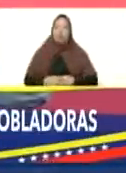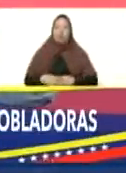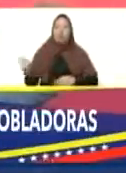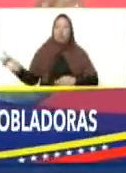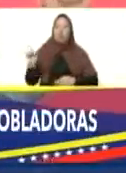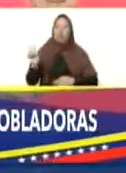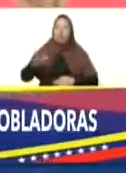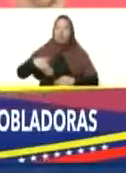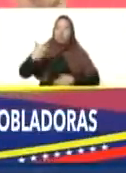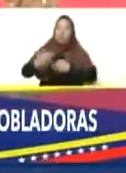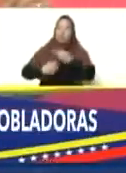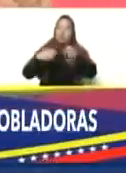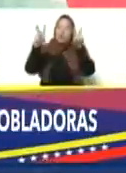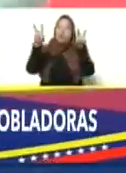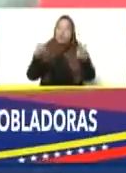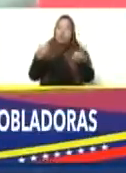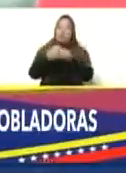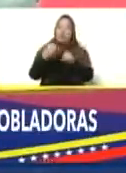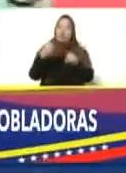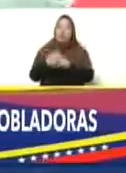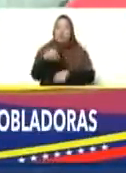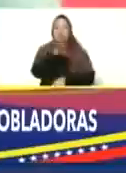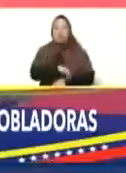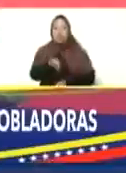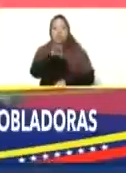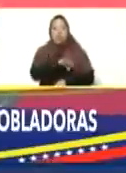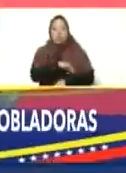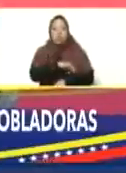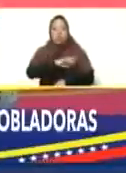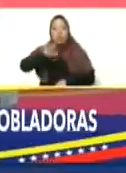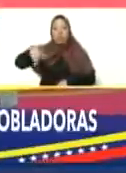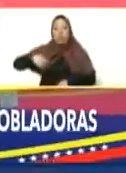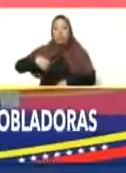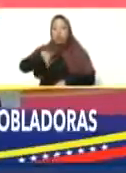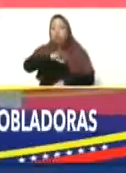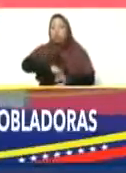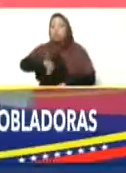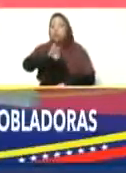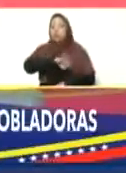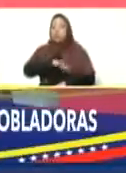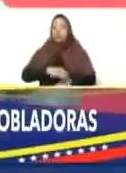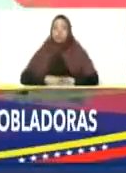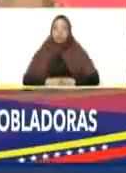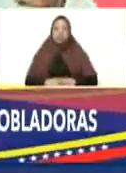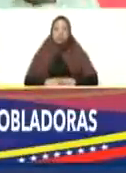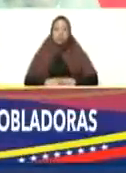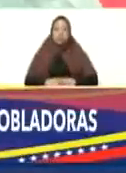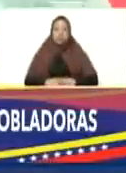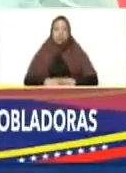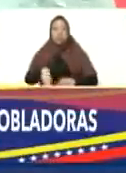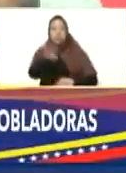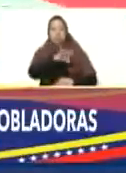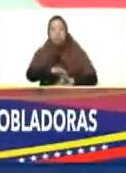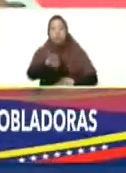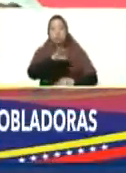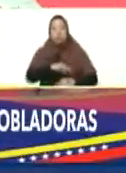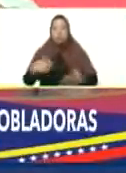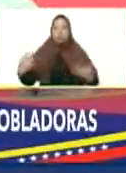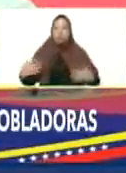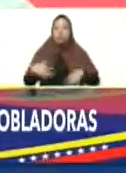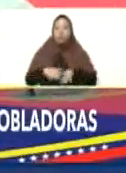mediación a la llamamos la nueva época de transición al socialismo nuestro socialismo el socialismo indoamericano